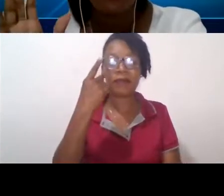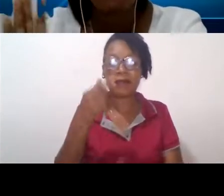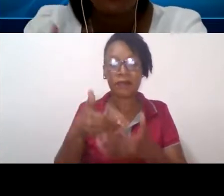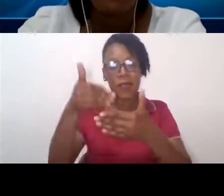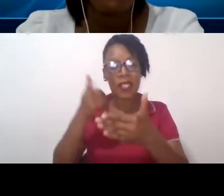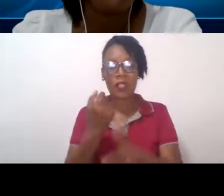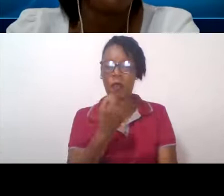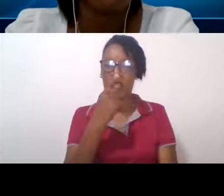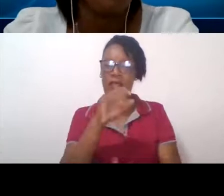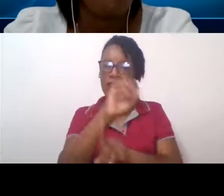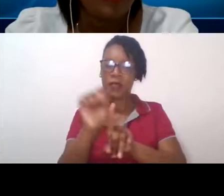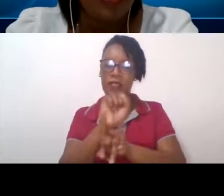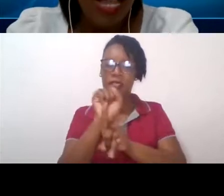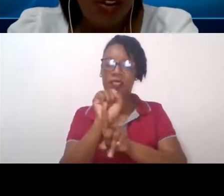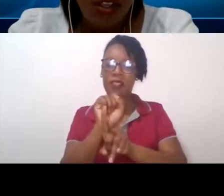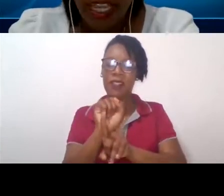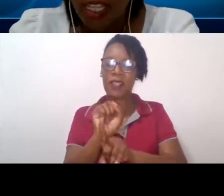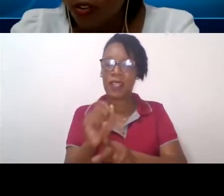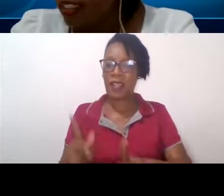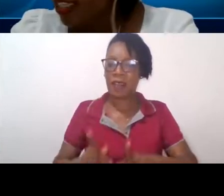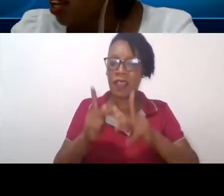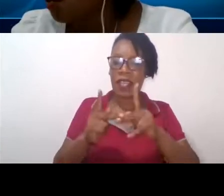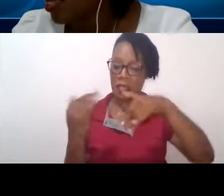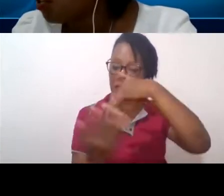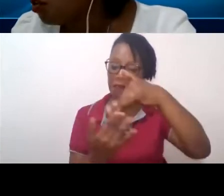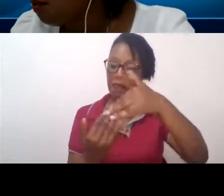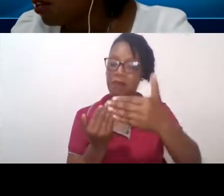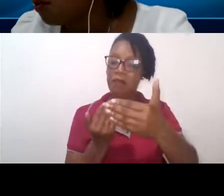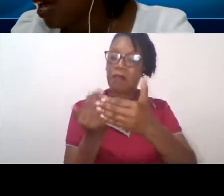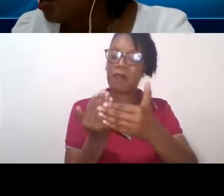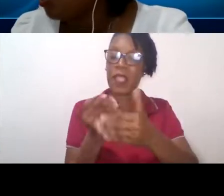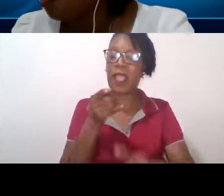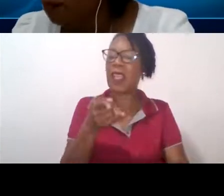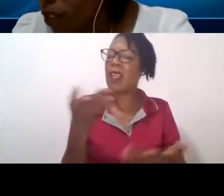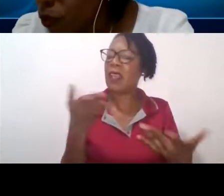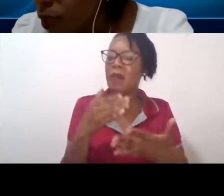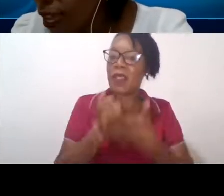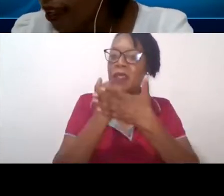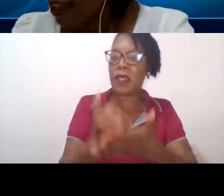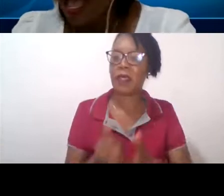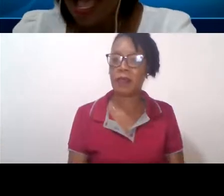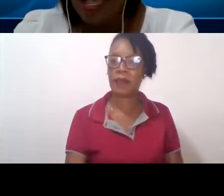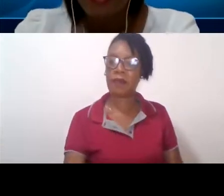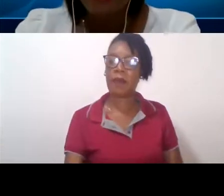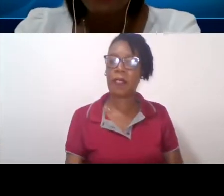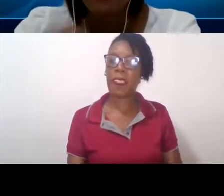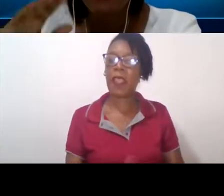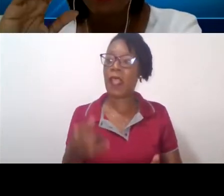llevan a cabo en la vida y en el entorno más cercano. Entonces, ¿qué es lo que eso nos va a ayudar? Nos va a ayudar